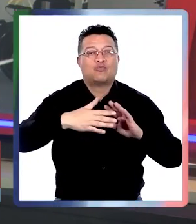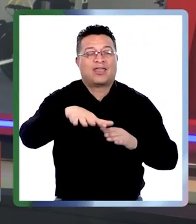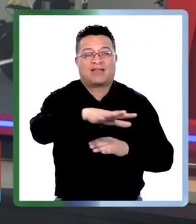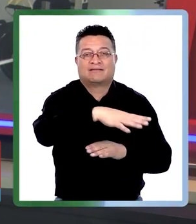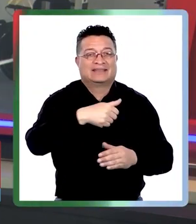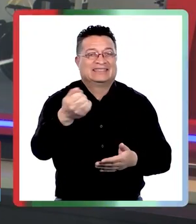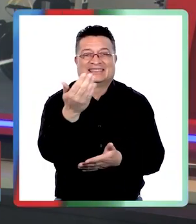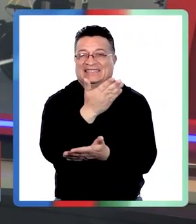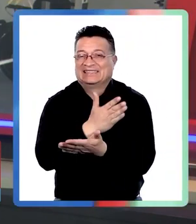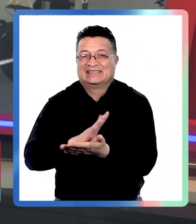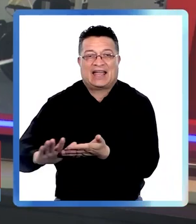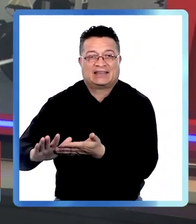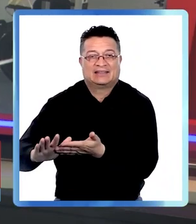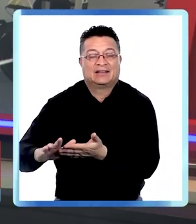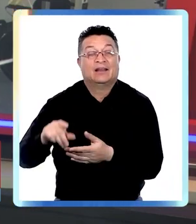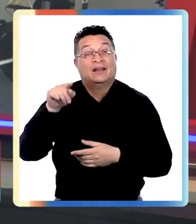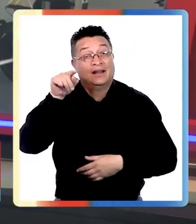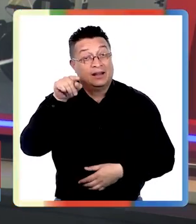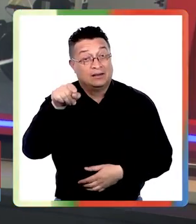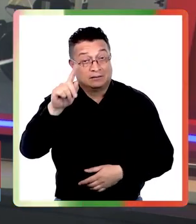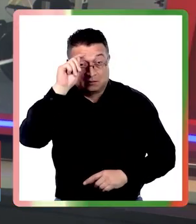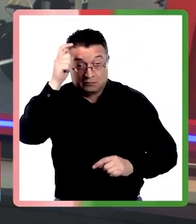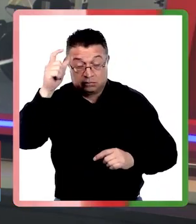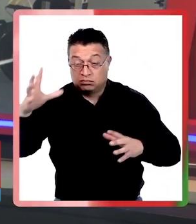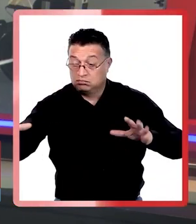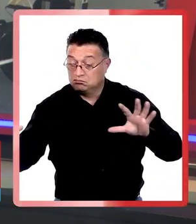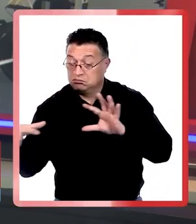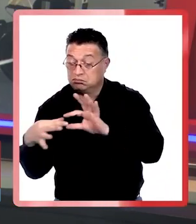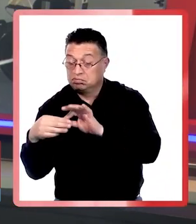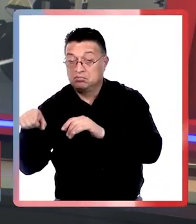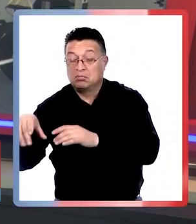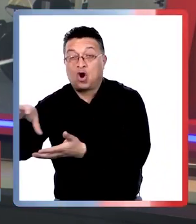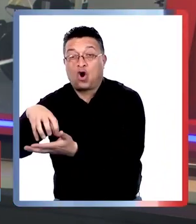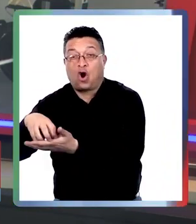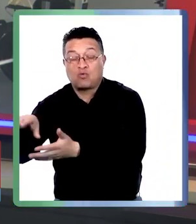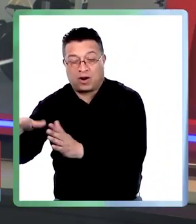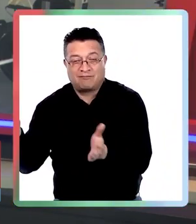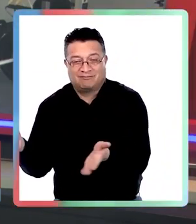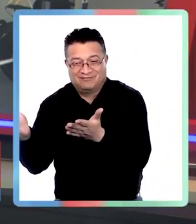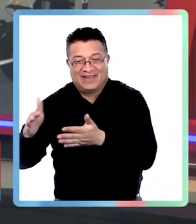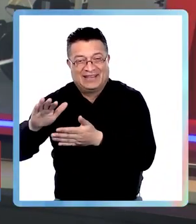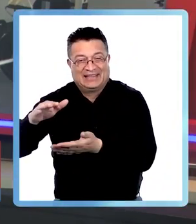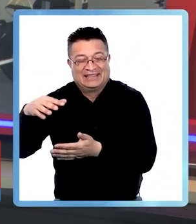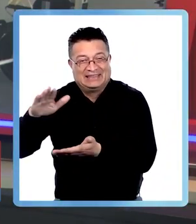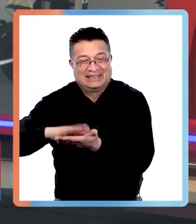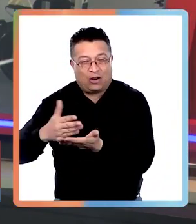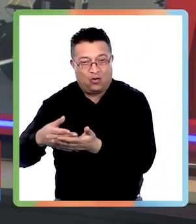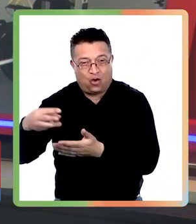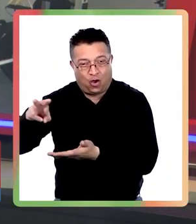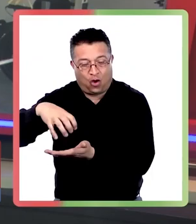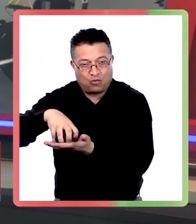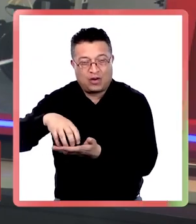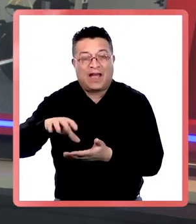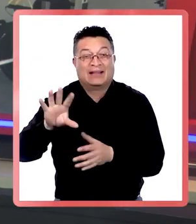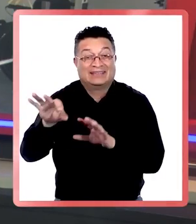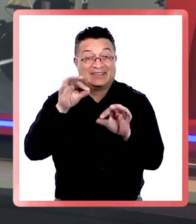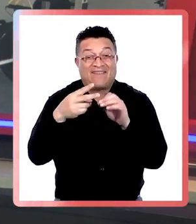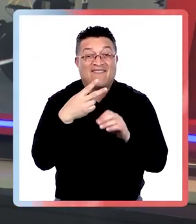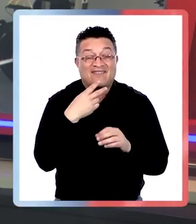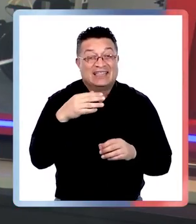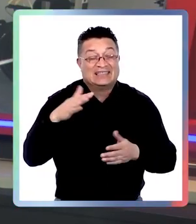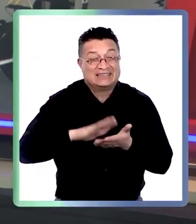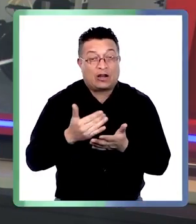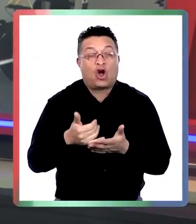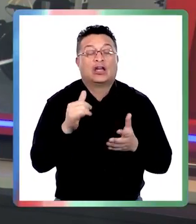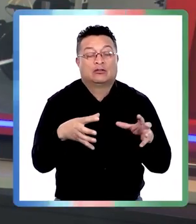iniciativa es producto de una alianza entre los programas comunales de promoción de salud, Elige Vida Sana y la Corporación Municipal de Deportes.